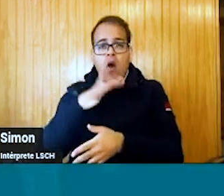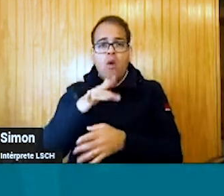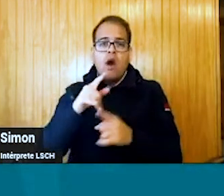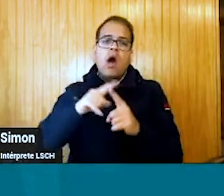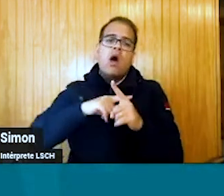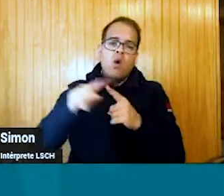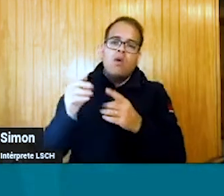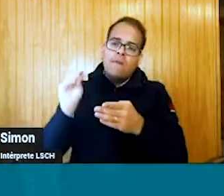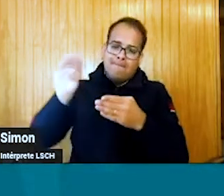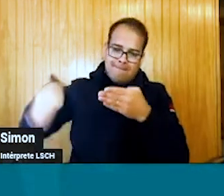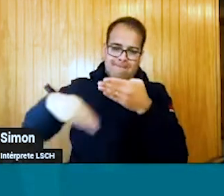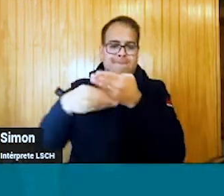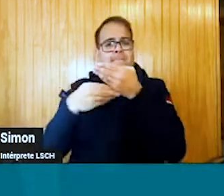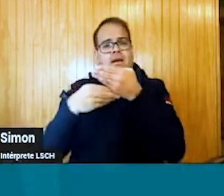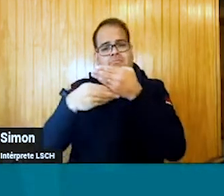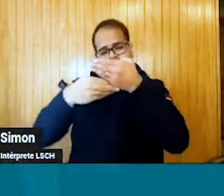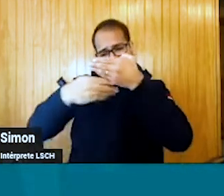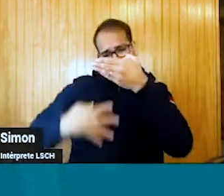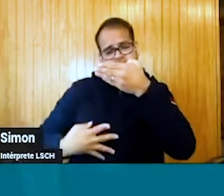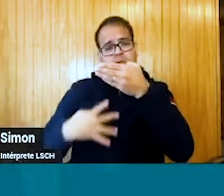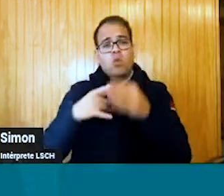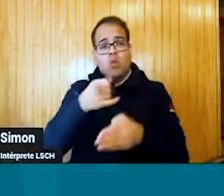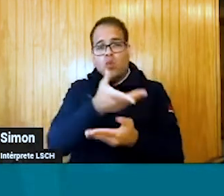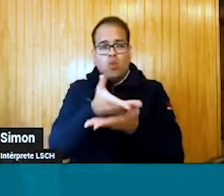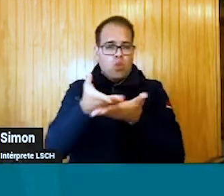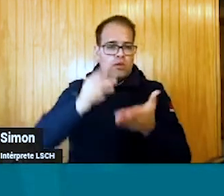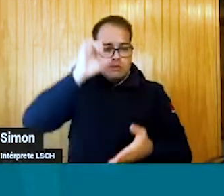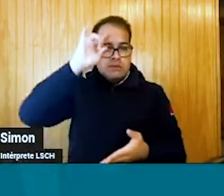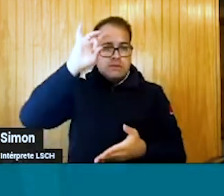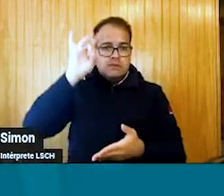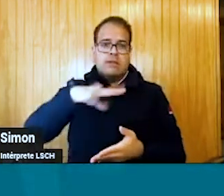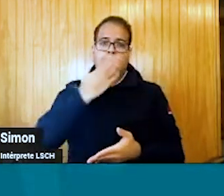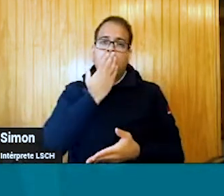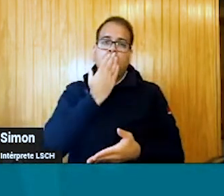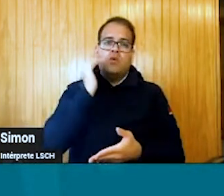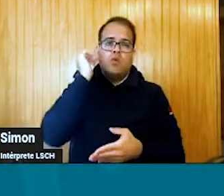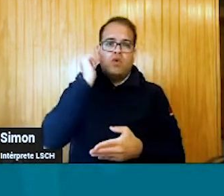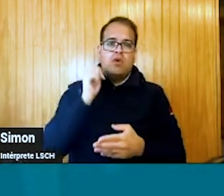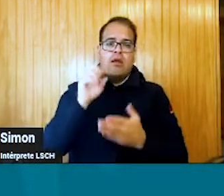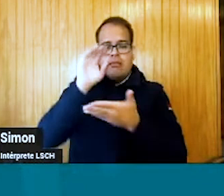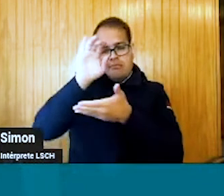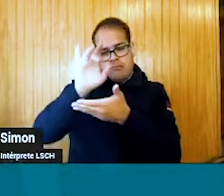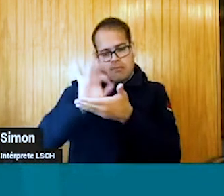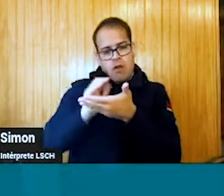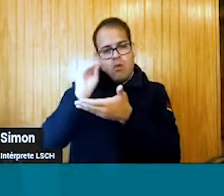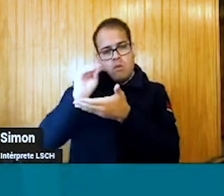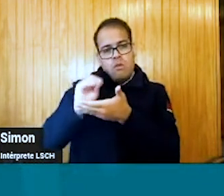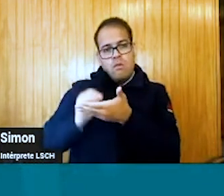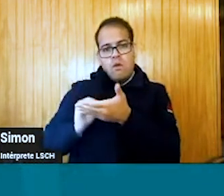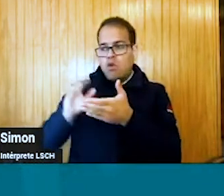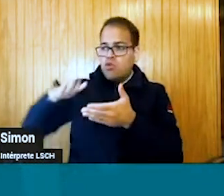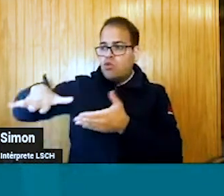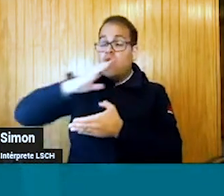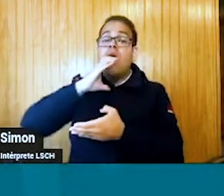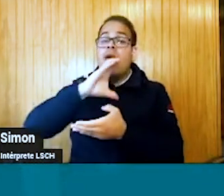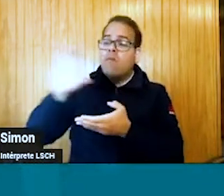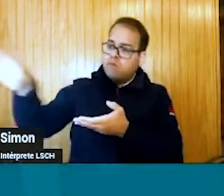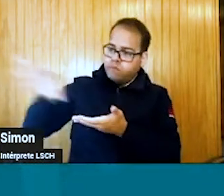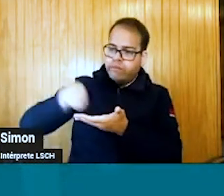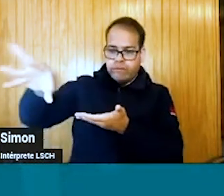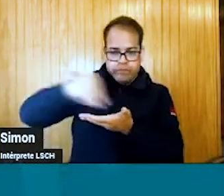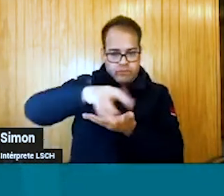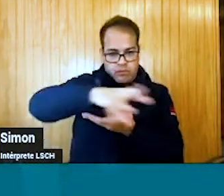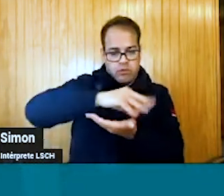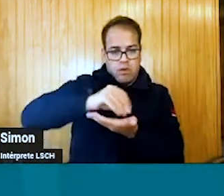avanzadas, si ustedes saben mejor los datos si los adecuaron a su campo, y así poder tener